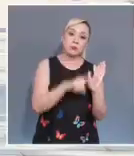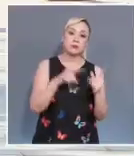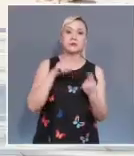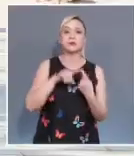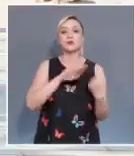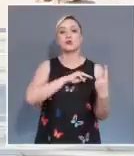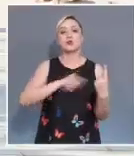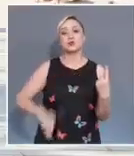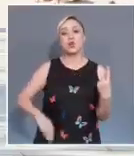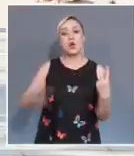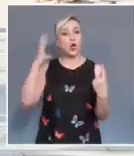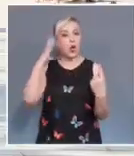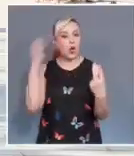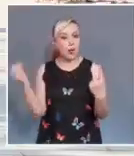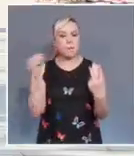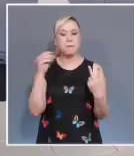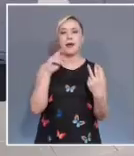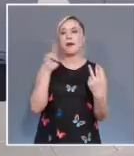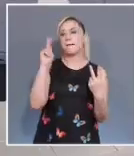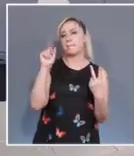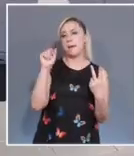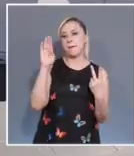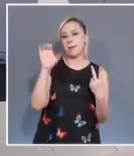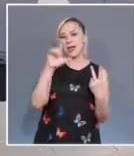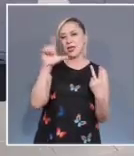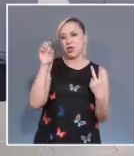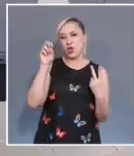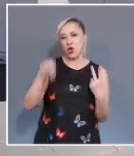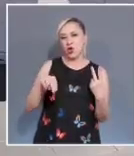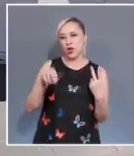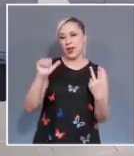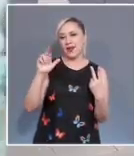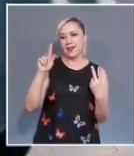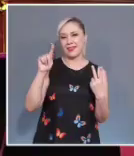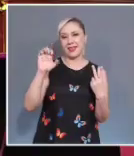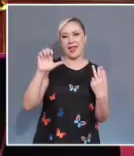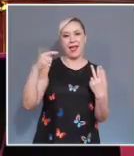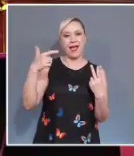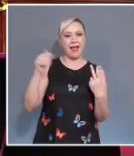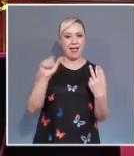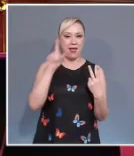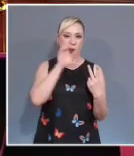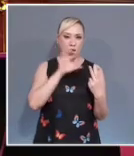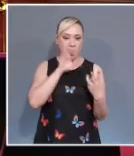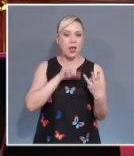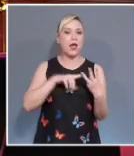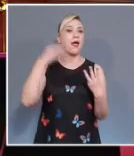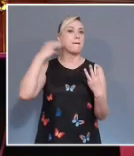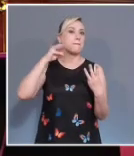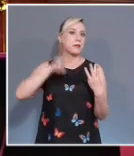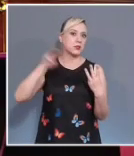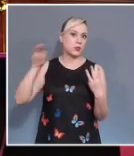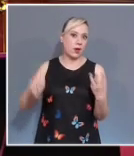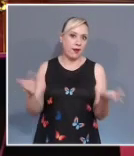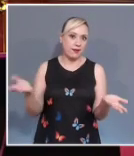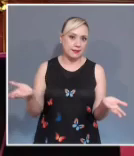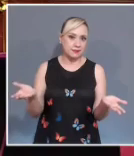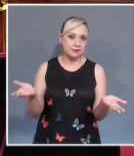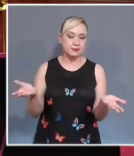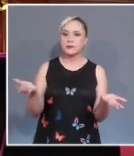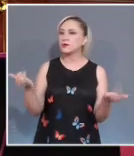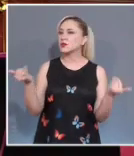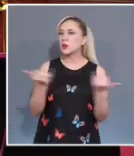Colima, Pabellón de Arteaga en Aguascalientes y el Poder Ejecutivo de Michoacán. Estos asuntos son semejantes a la